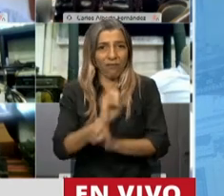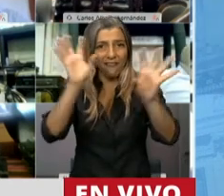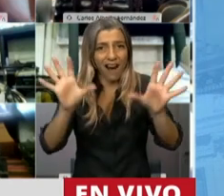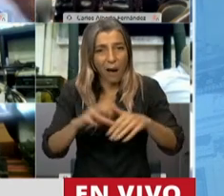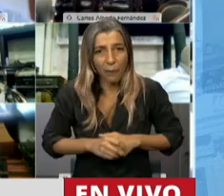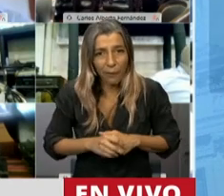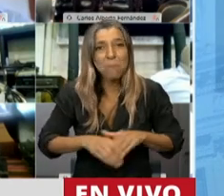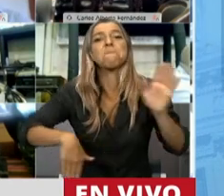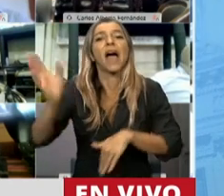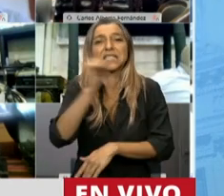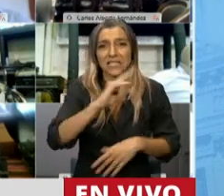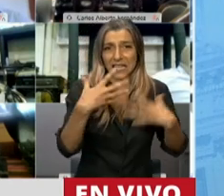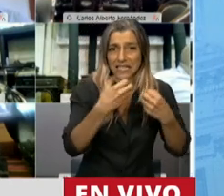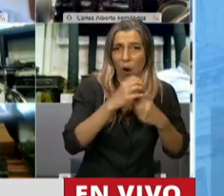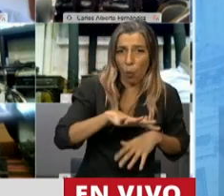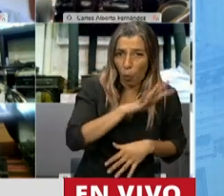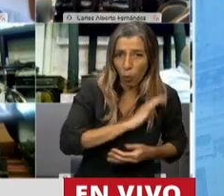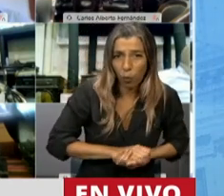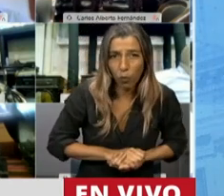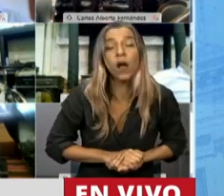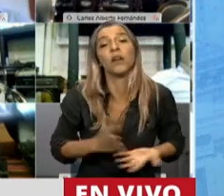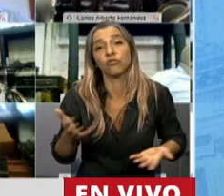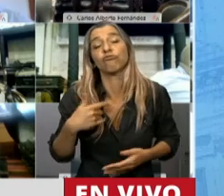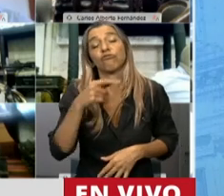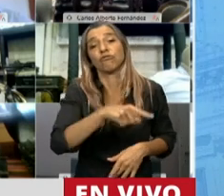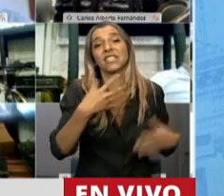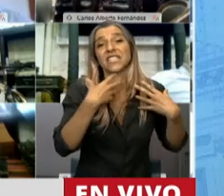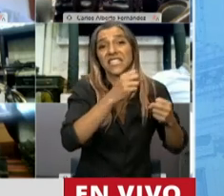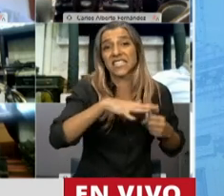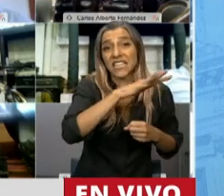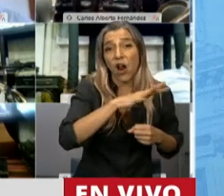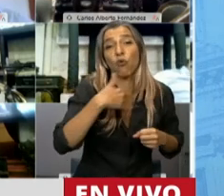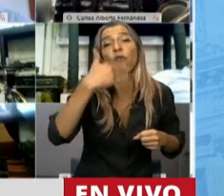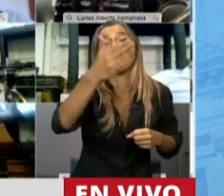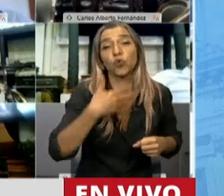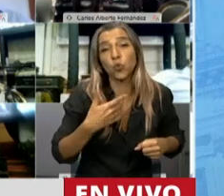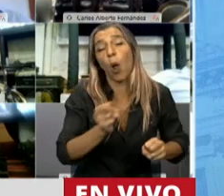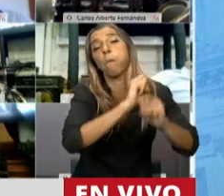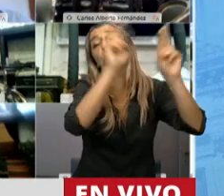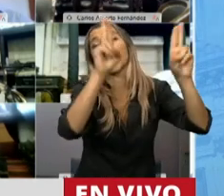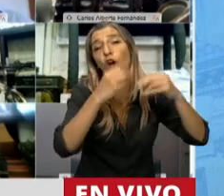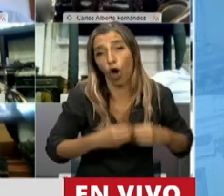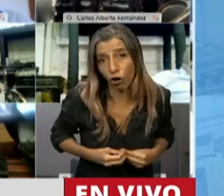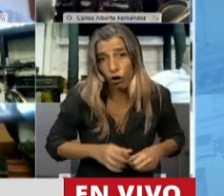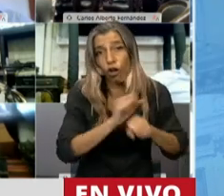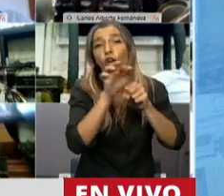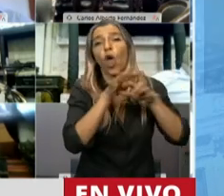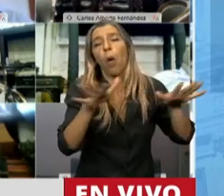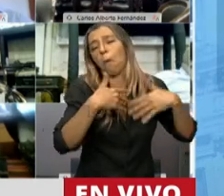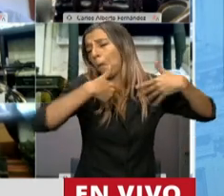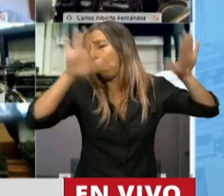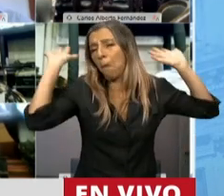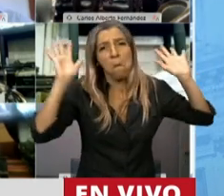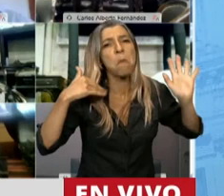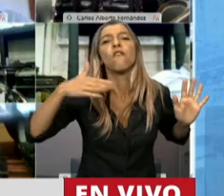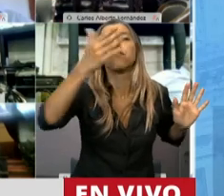los sanitarios. Y en los problemas de la salud serán aún mucho más graves que la simple pandemia del COVID. Y así todo, si